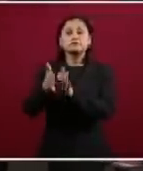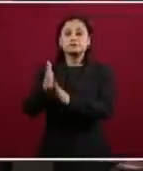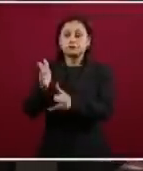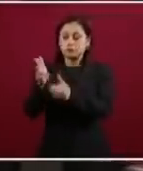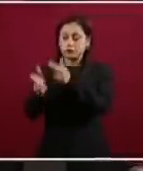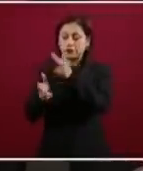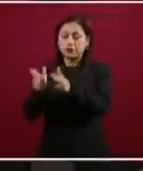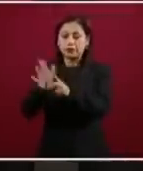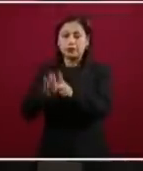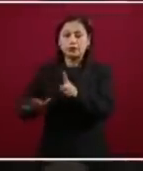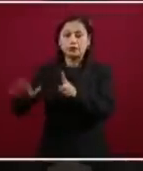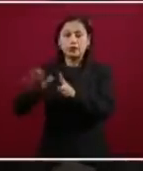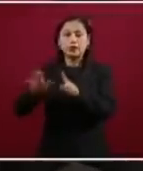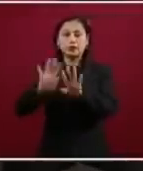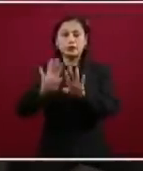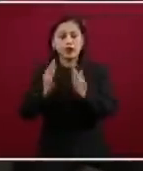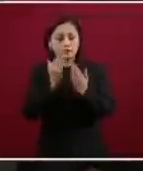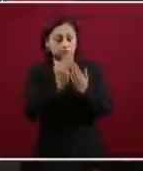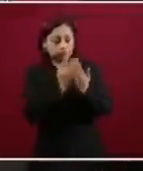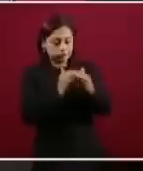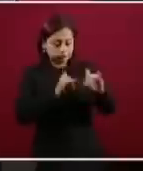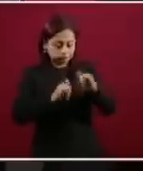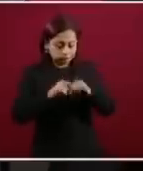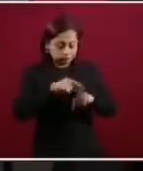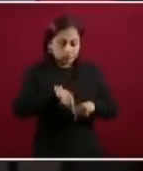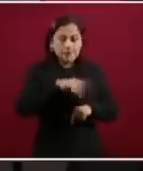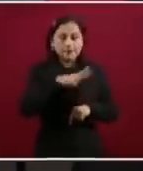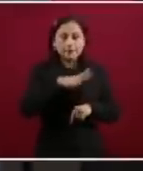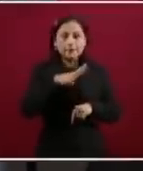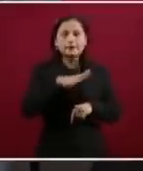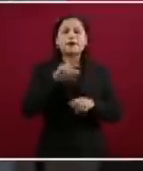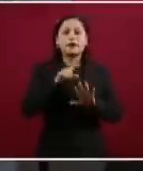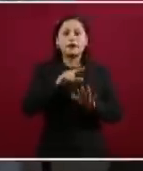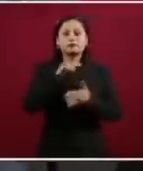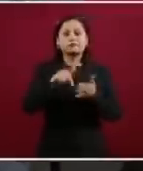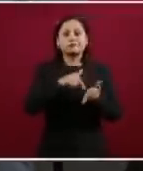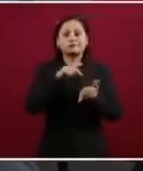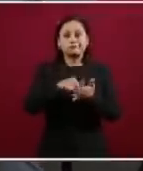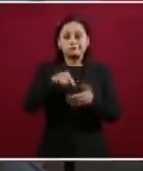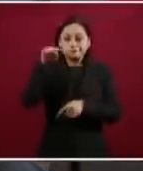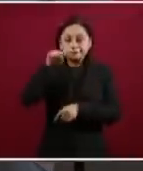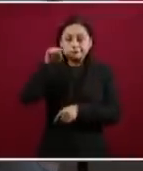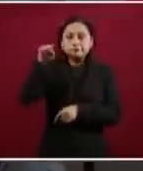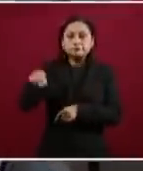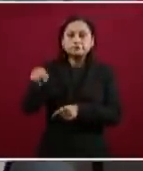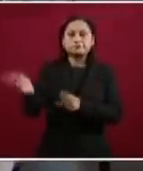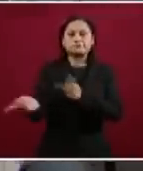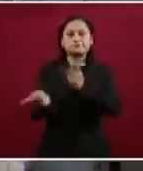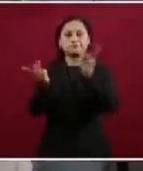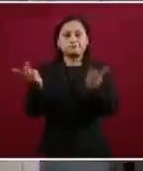como está proyectado. Esto es muy importante